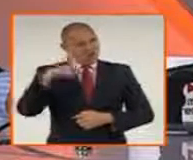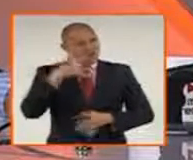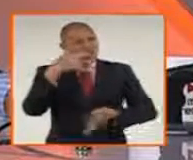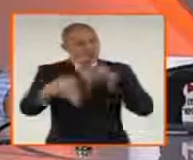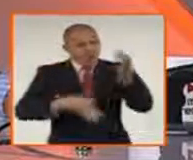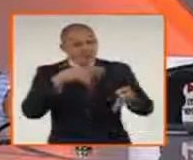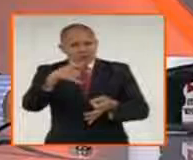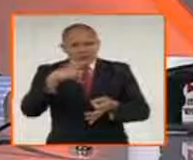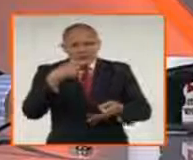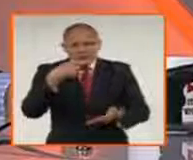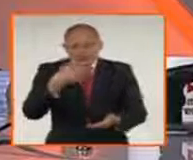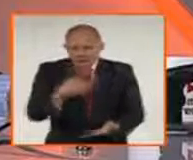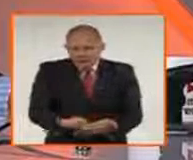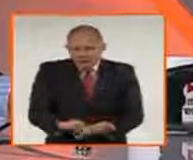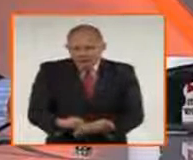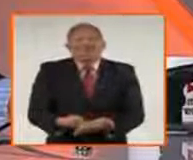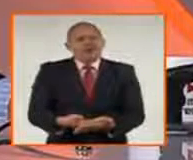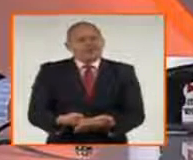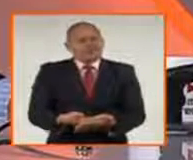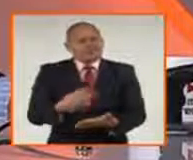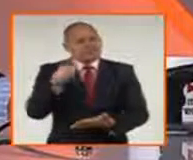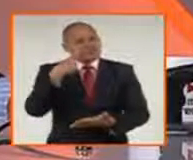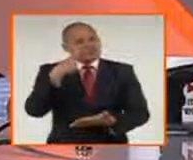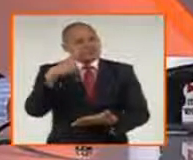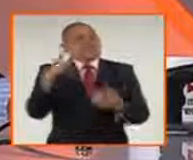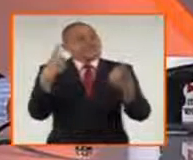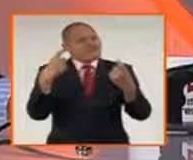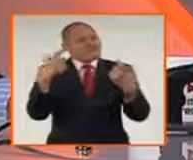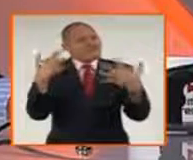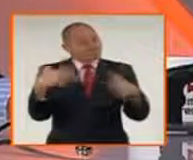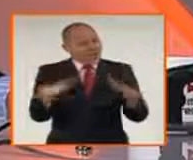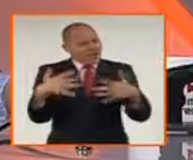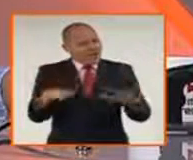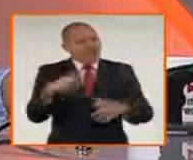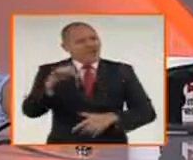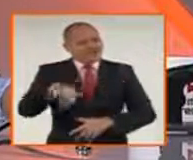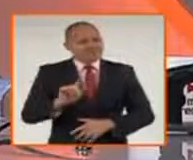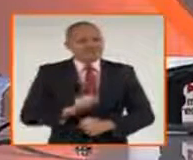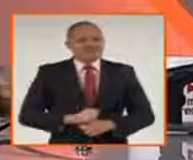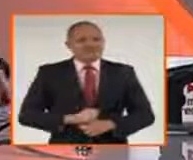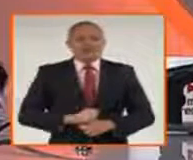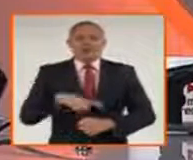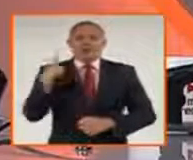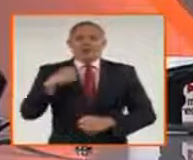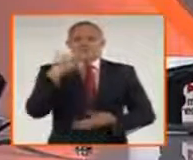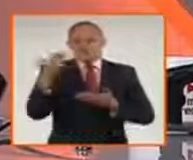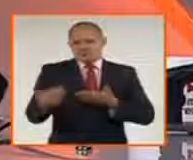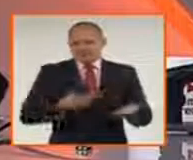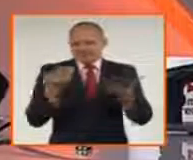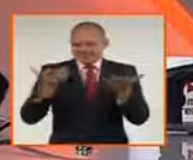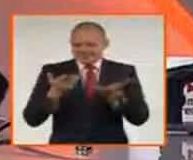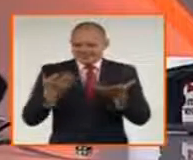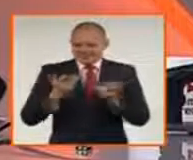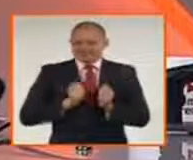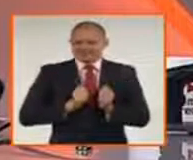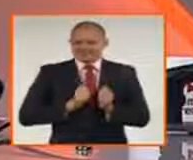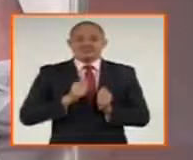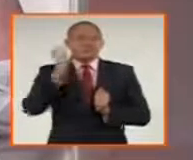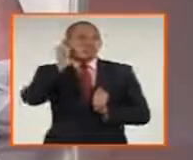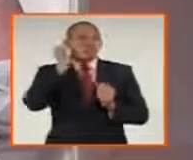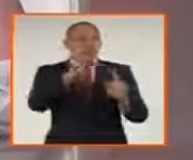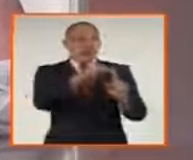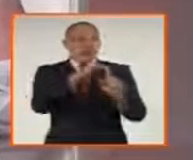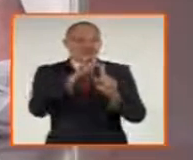nada en derecho, en materia de familia en nuestro país. Le doy la bienvenida en el estudio a la doctora Ana María